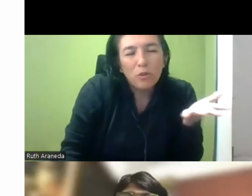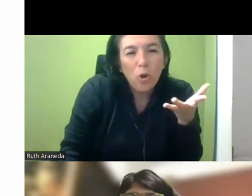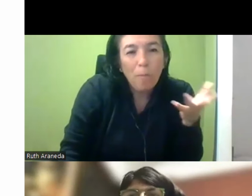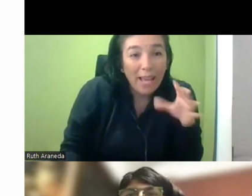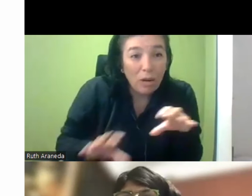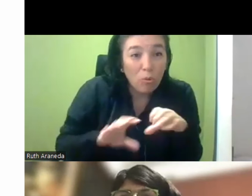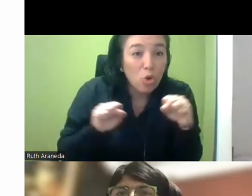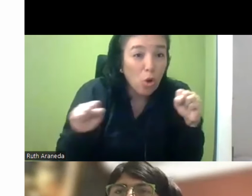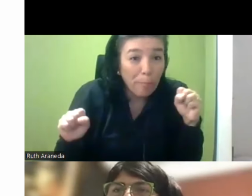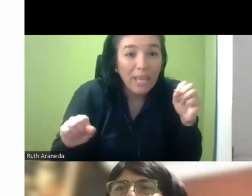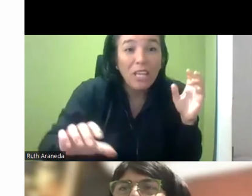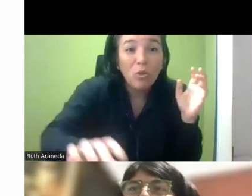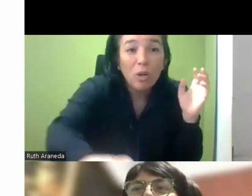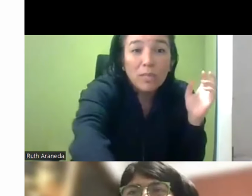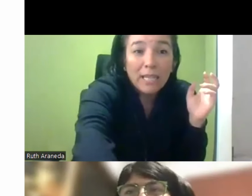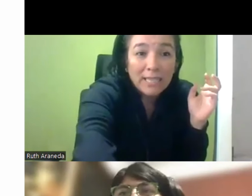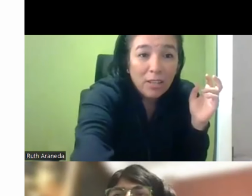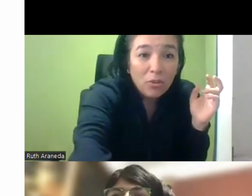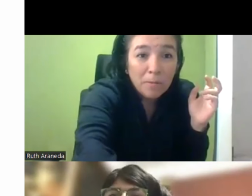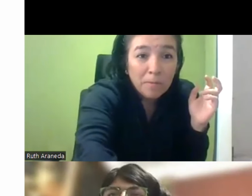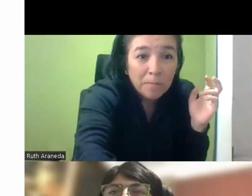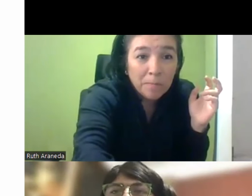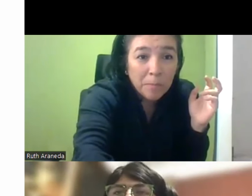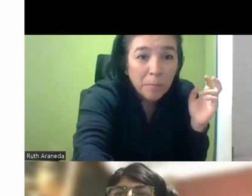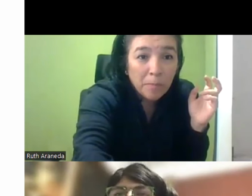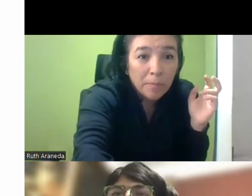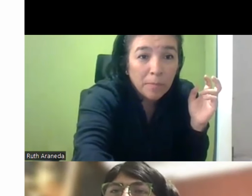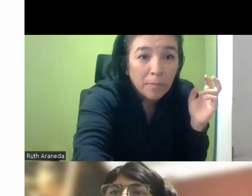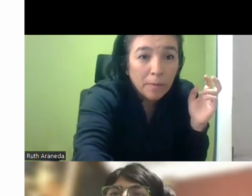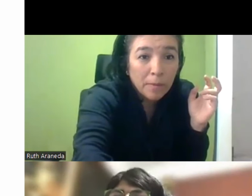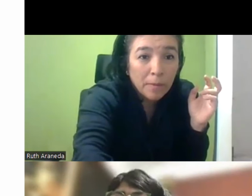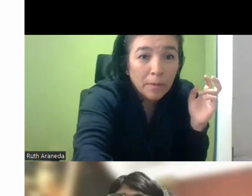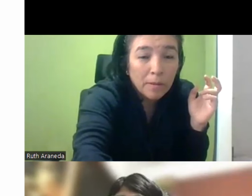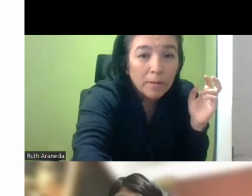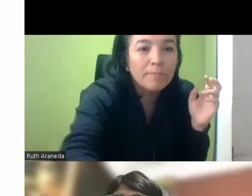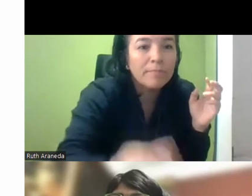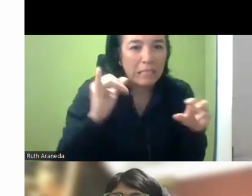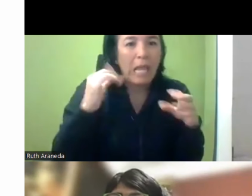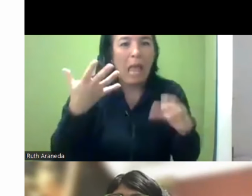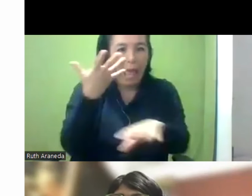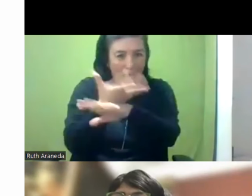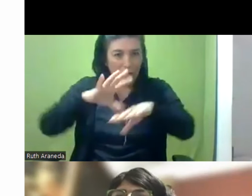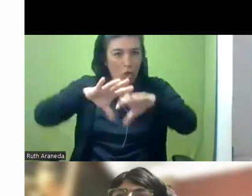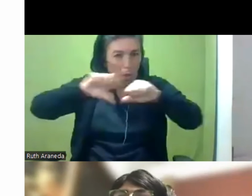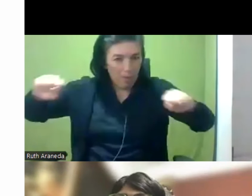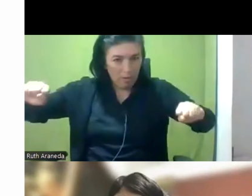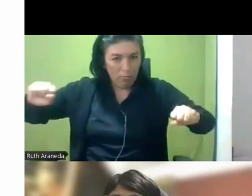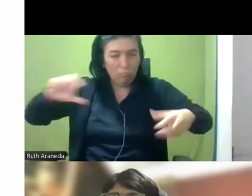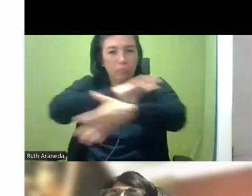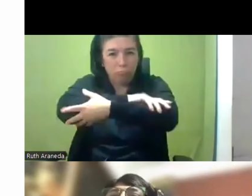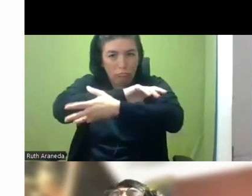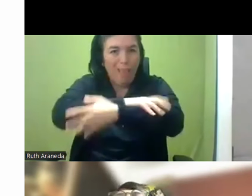a Europa? ¿Hay algún convenio, algún tratado? Actualmente, sí, hay convenios y hay tratados y se llama,